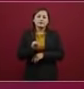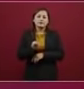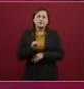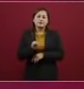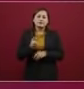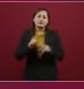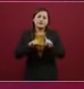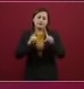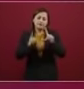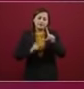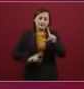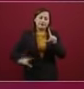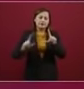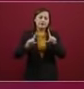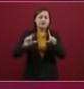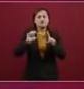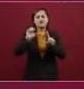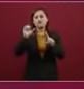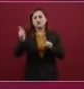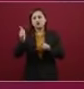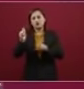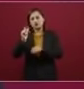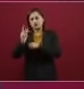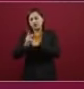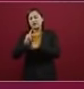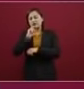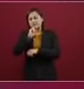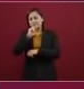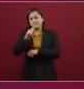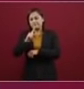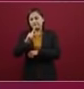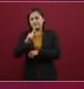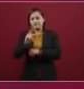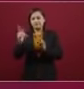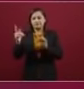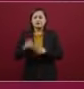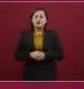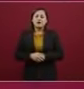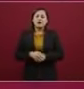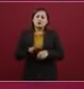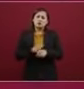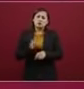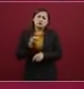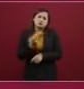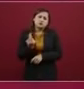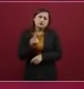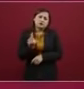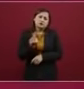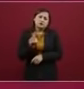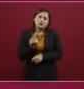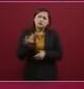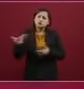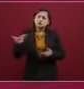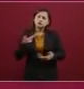transnacional. Eso nos obliga a una estrategia de